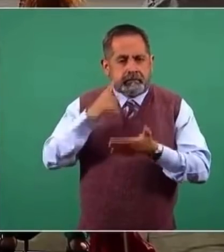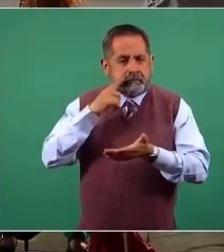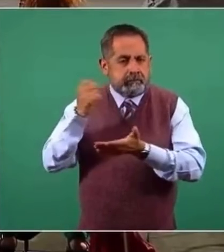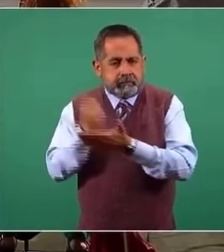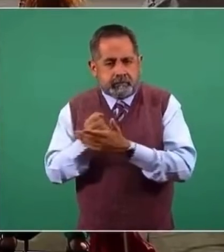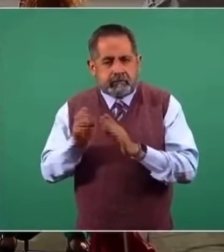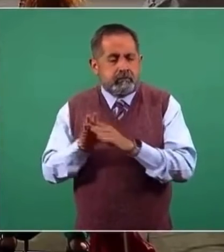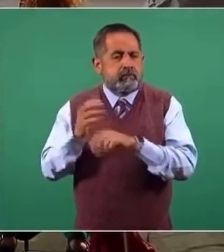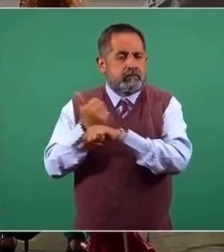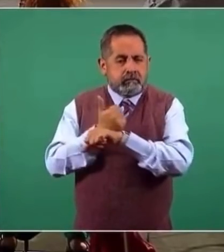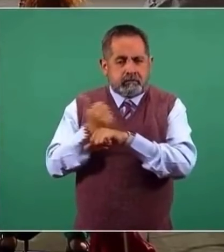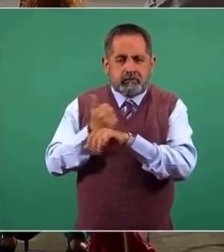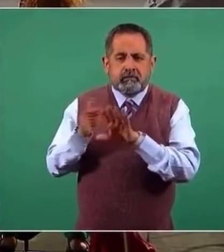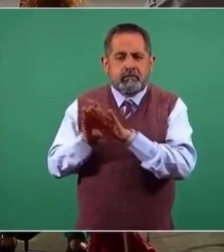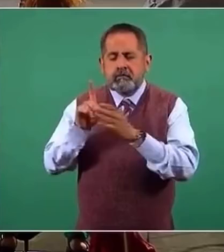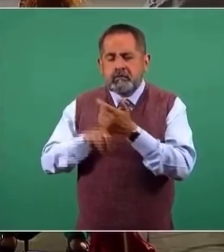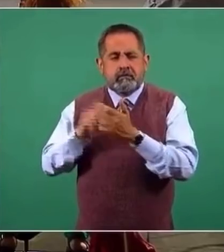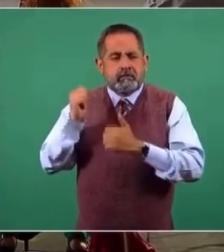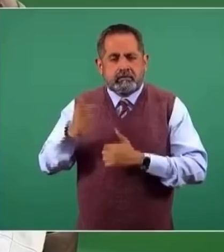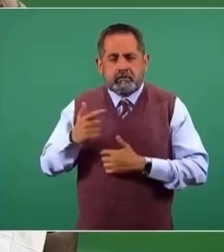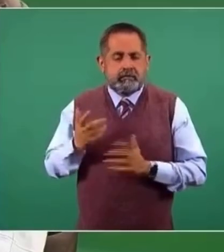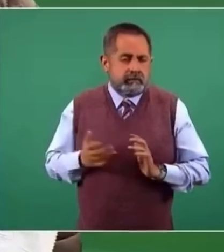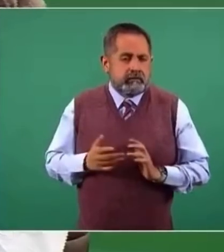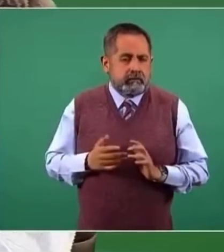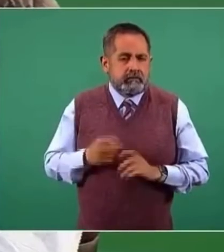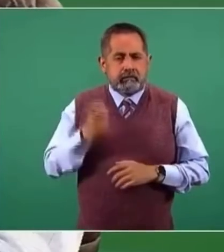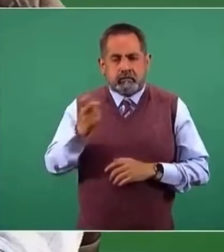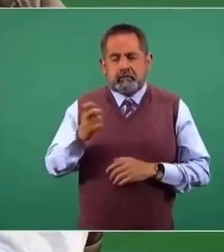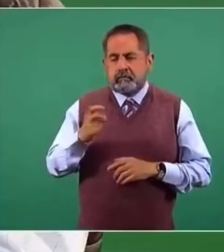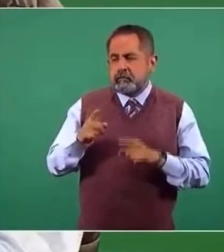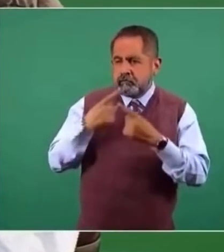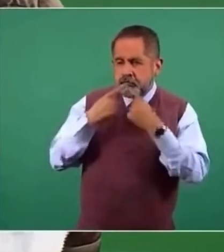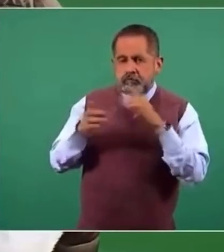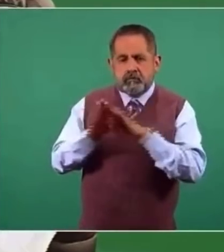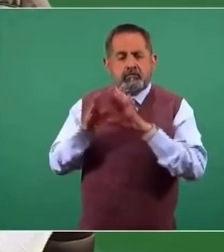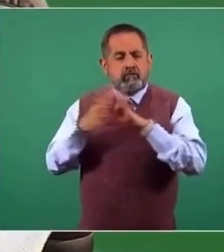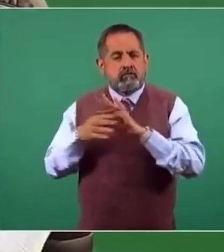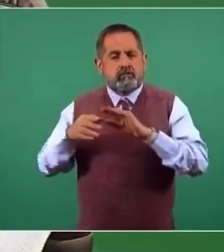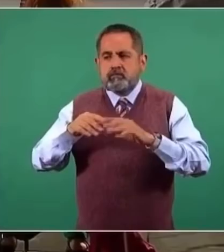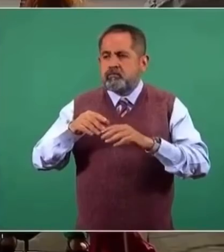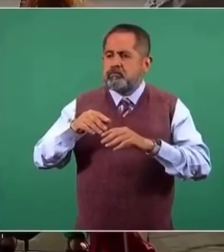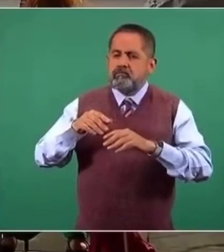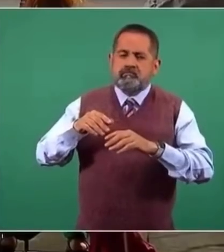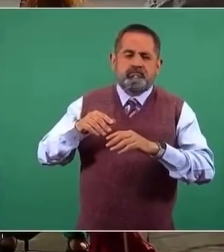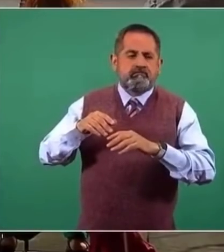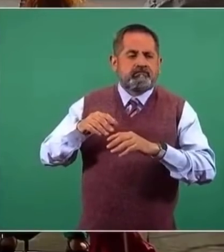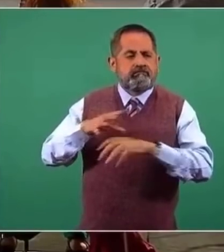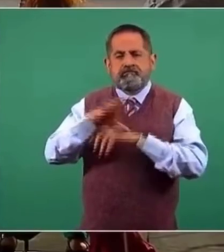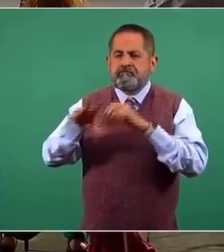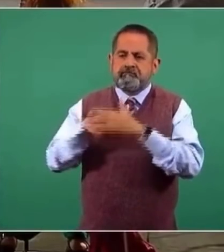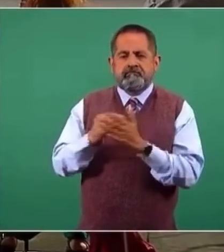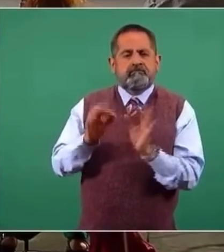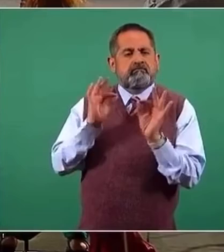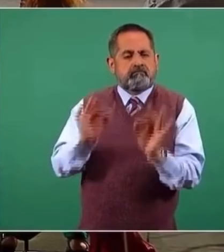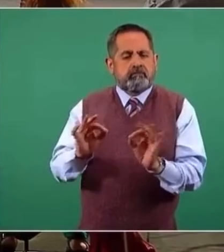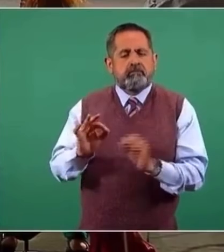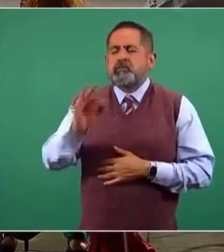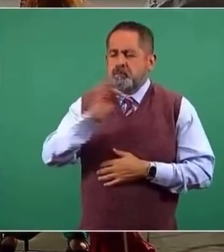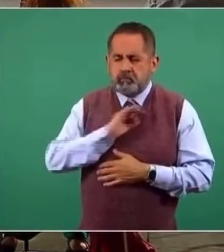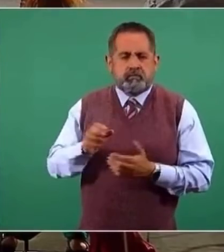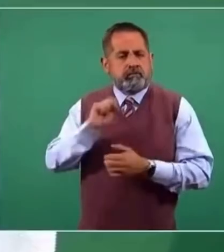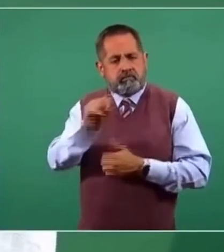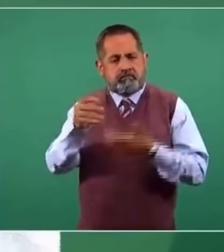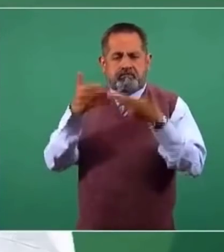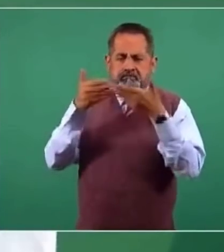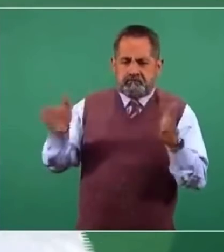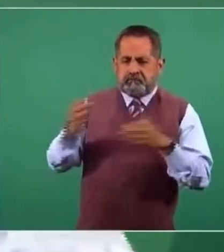un amarillo de bajo riesgo, por así decirlo, pues entonces obviamente todo confluye y todo se presta para activar